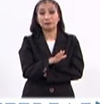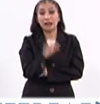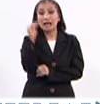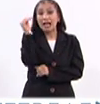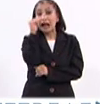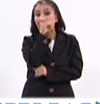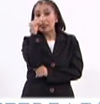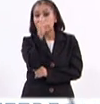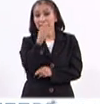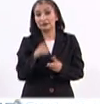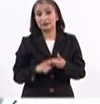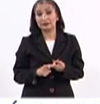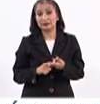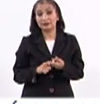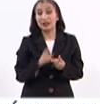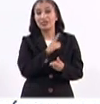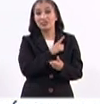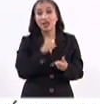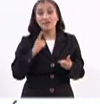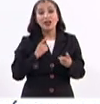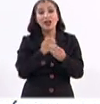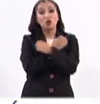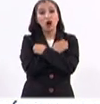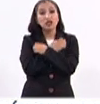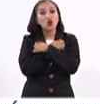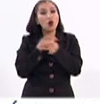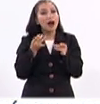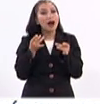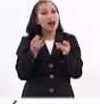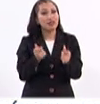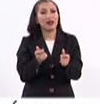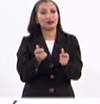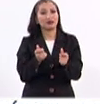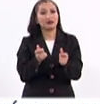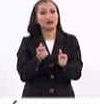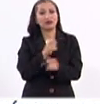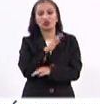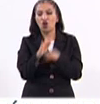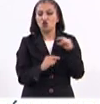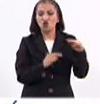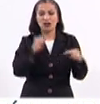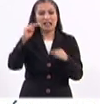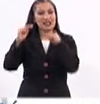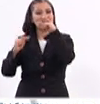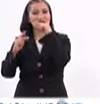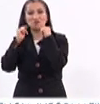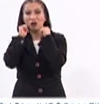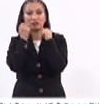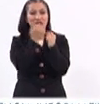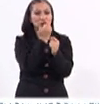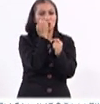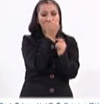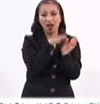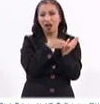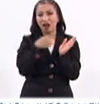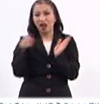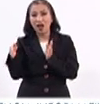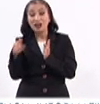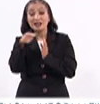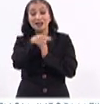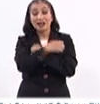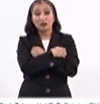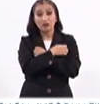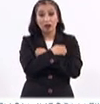es gratuita y tiene que ser una educación de calidad en todos los niveles escolares y